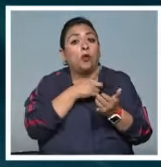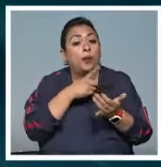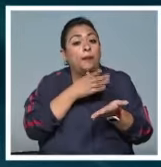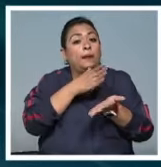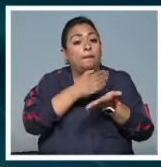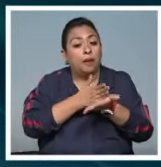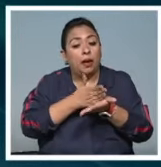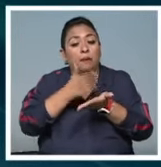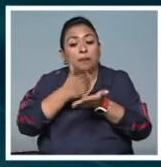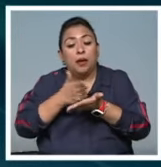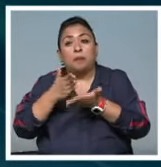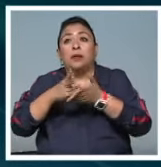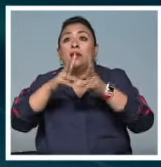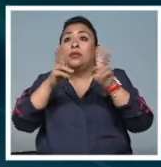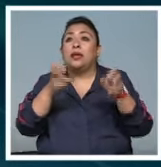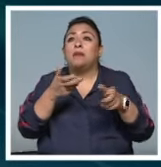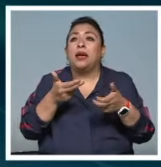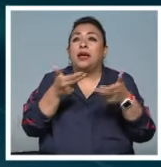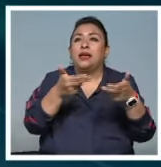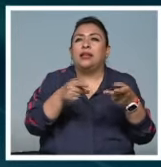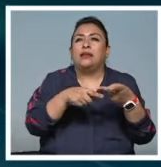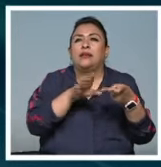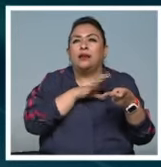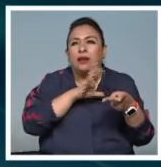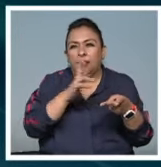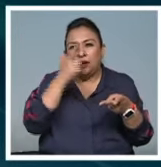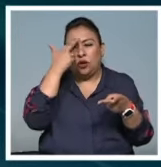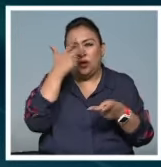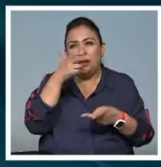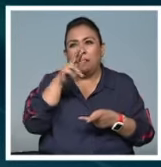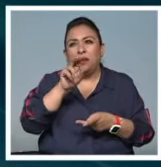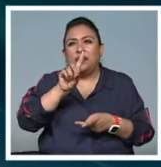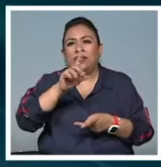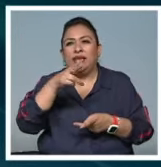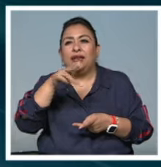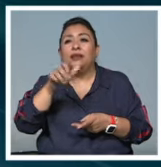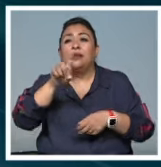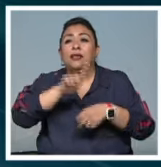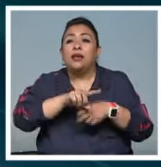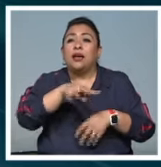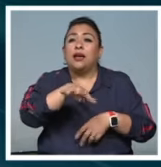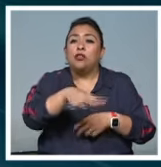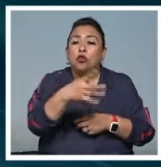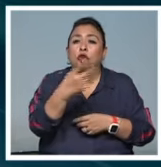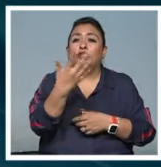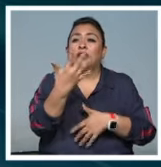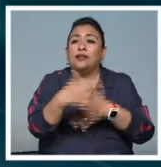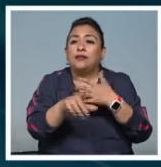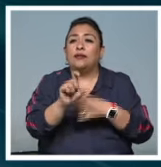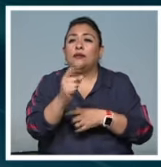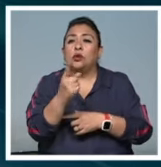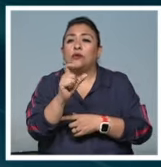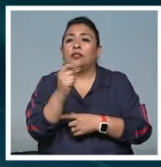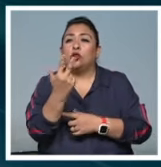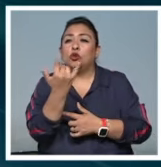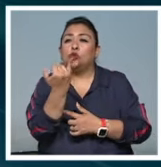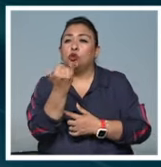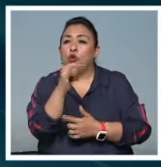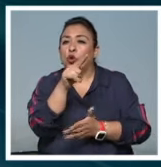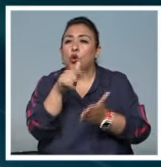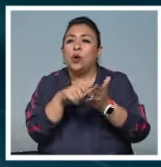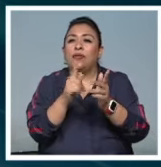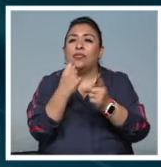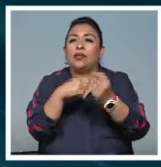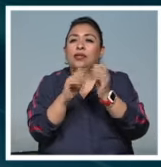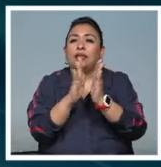De Herencias y Querencias, recordando a Germán Dehesa, se realizará el 14, 15, 21 y 22 de junio en la librería